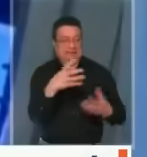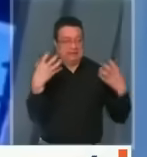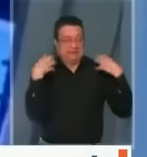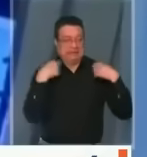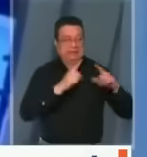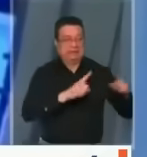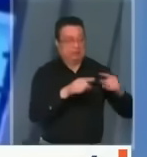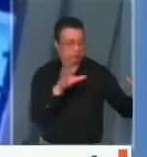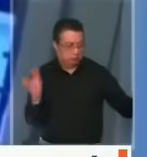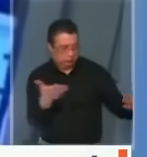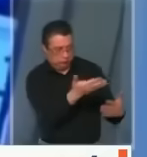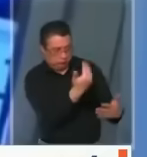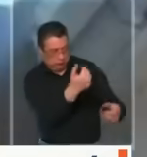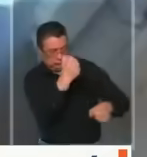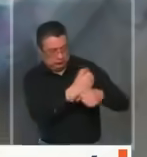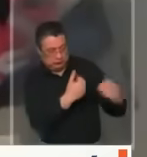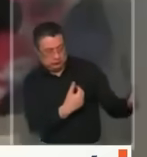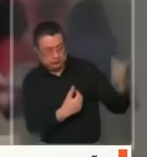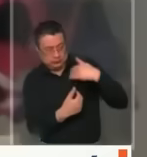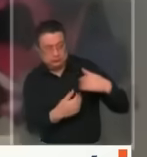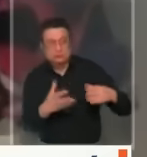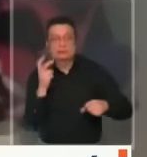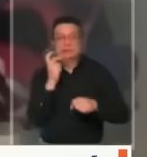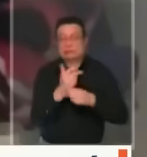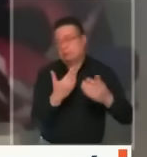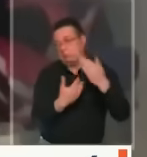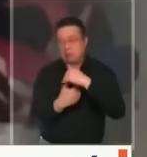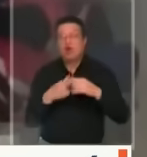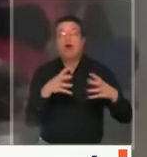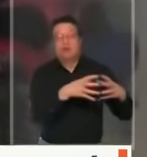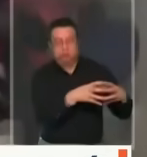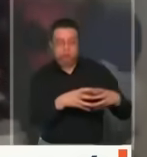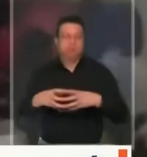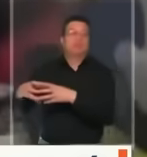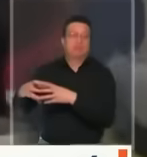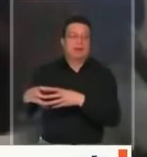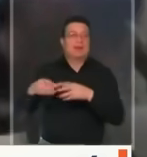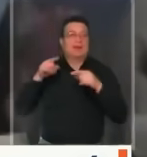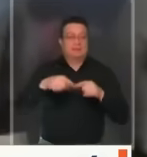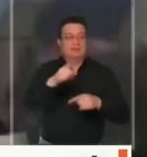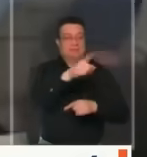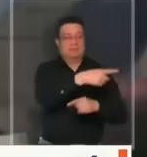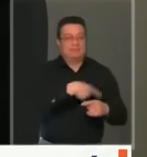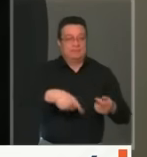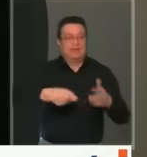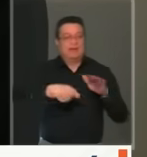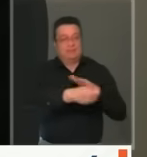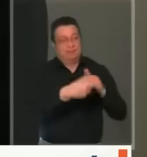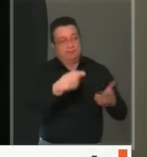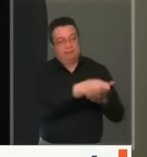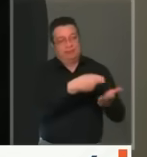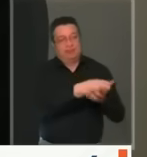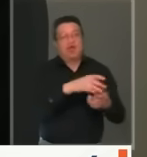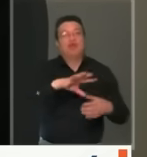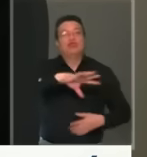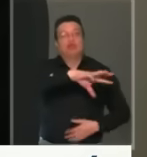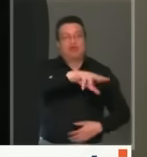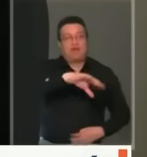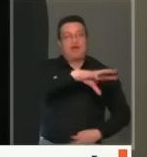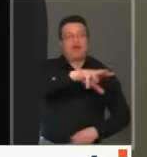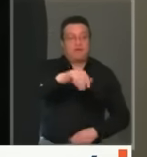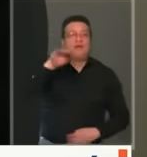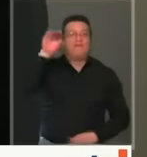se unen y perpetran este bullado delito. Estos sujetos están ligados en su pasado a robo a